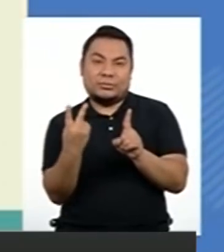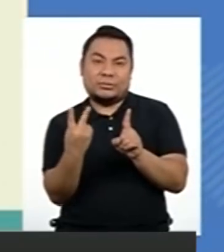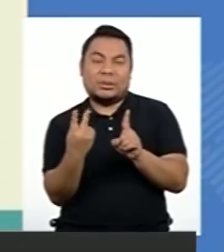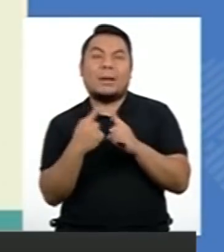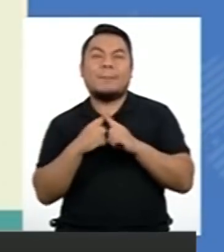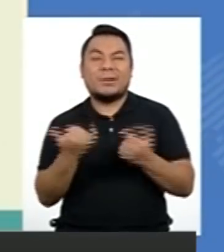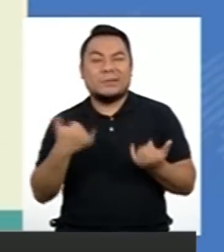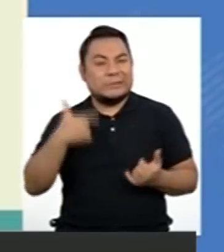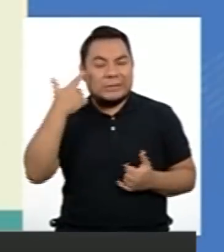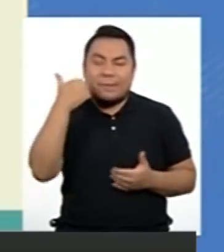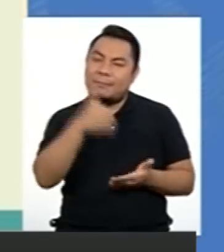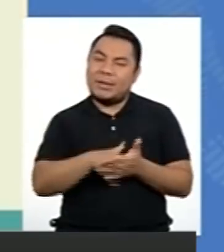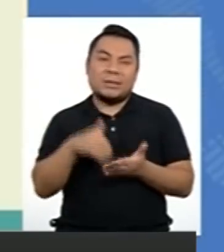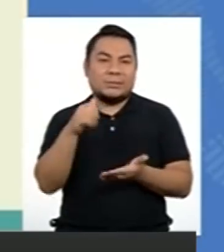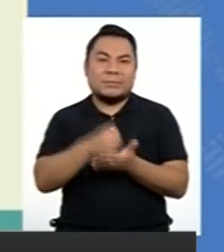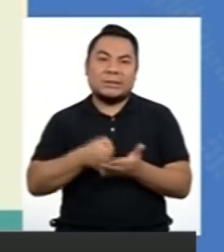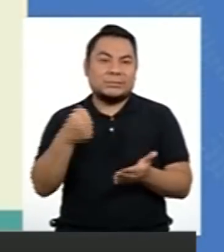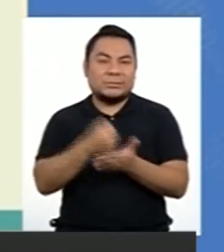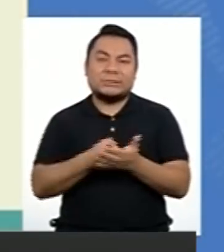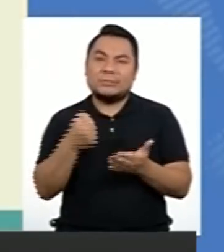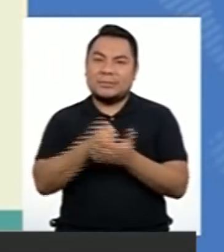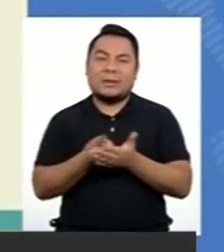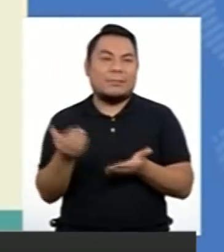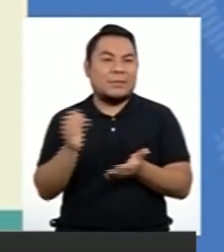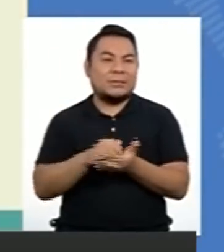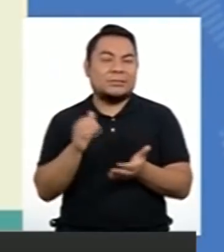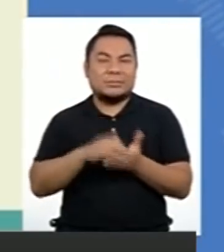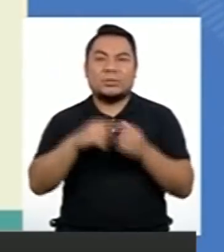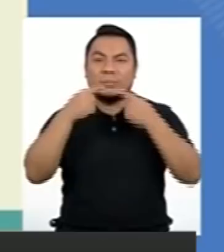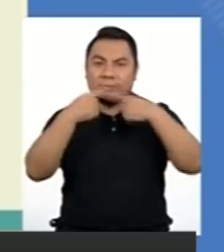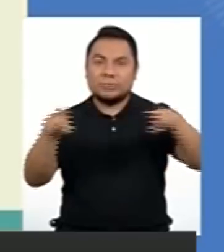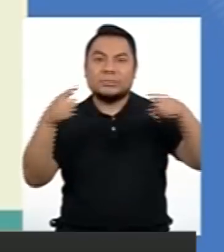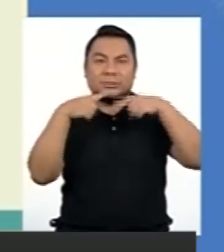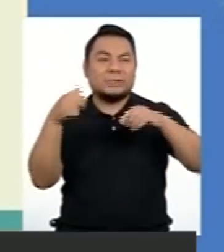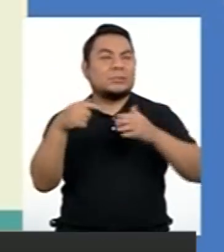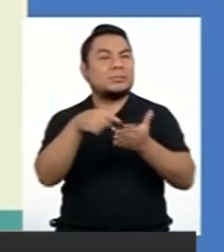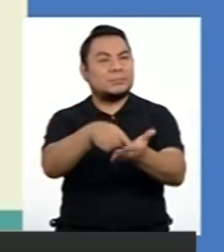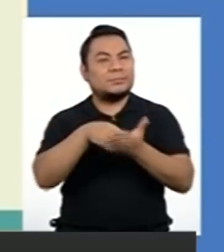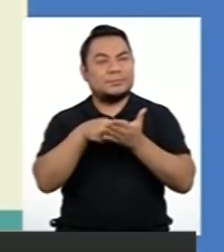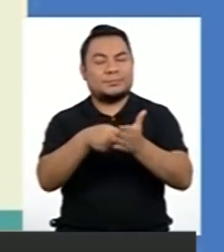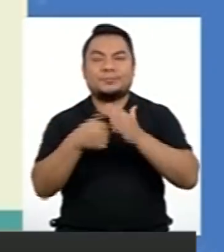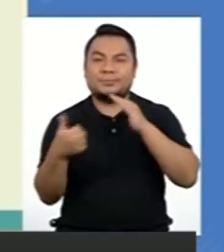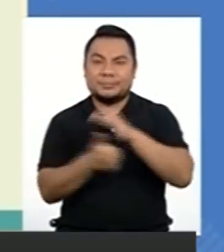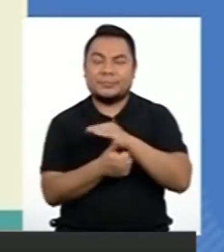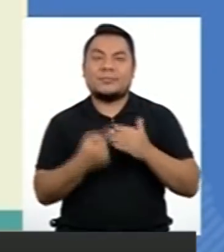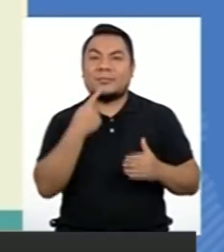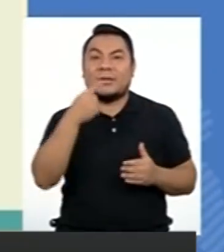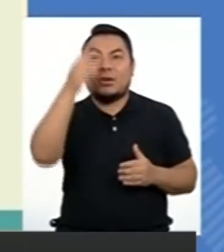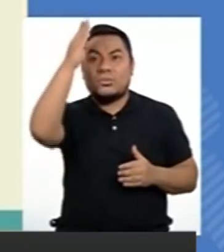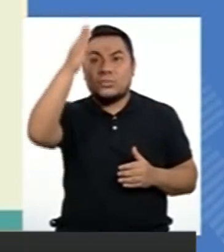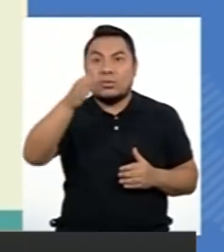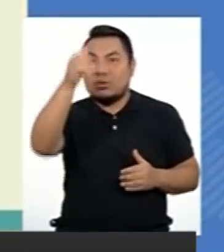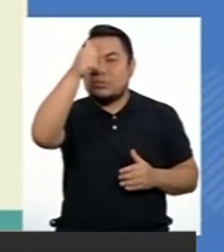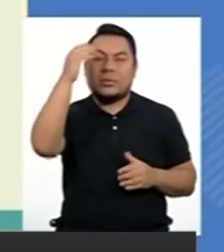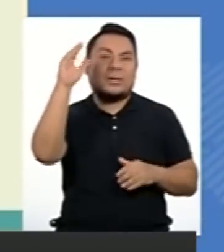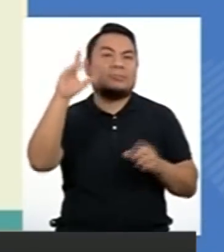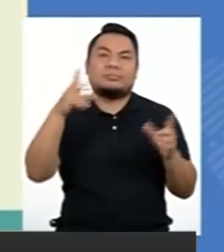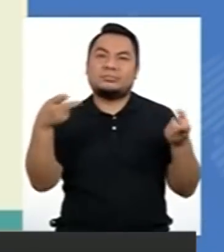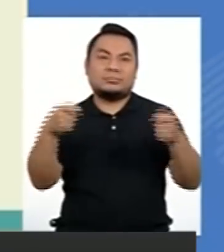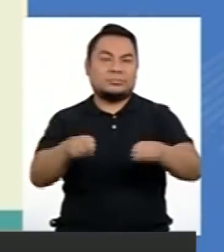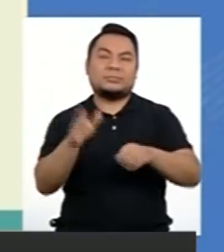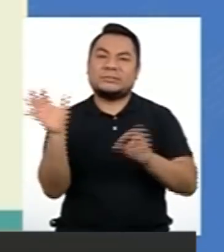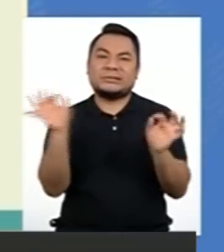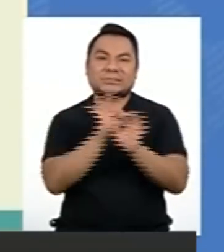información pública que cada día se da, que ha habido un periodo que incluso nuevamente subió un poco el R